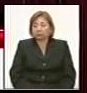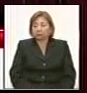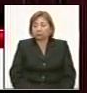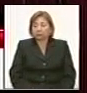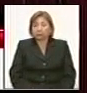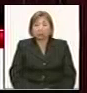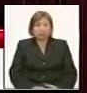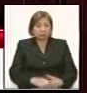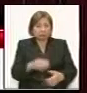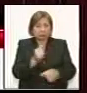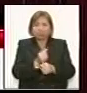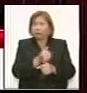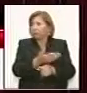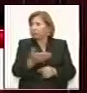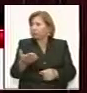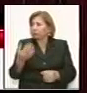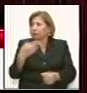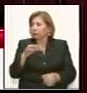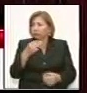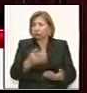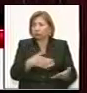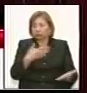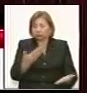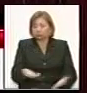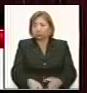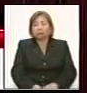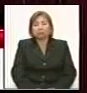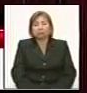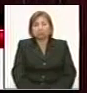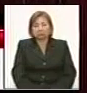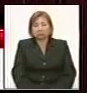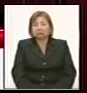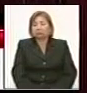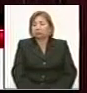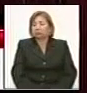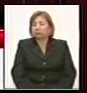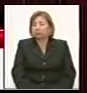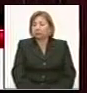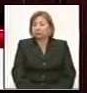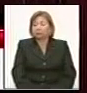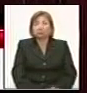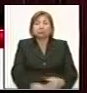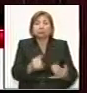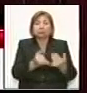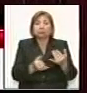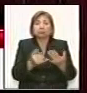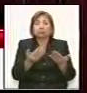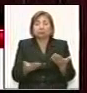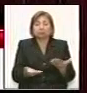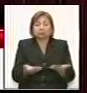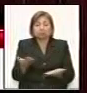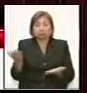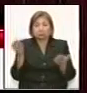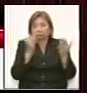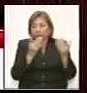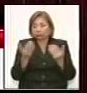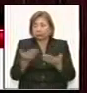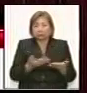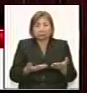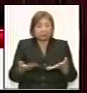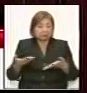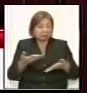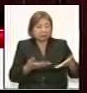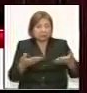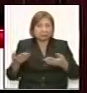trabajo para ellos siempre ha existido. Y últimamente han aparecido algunos delitos cometidos por